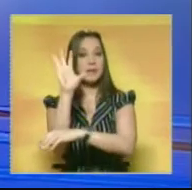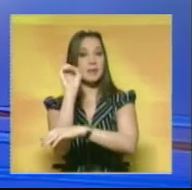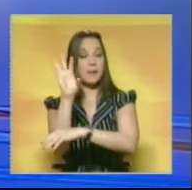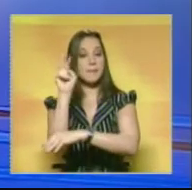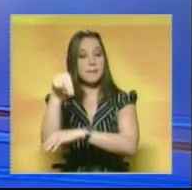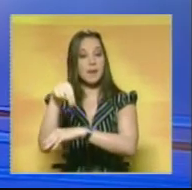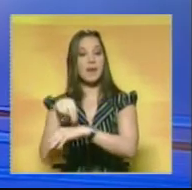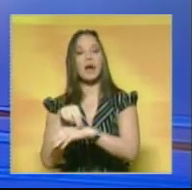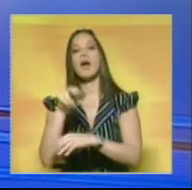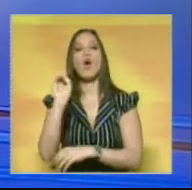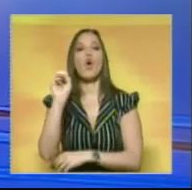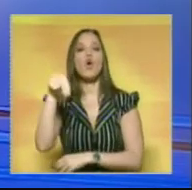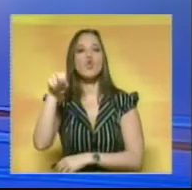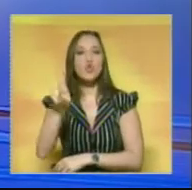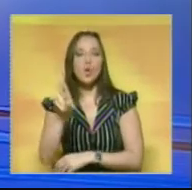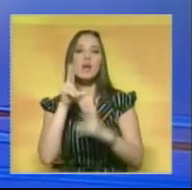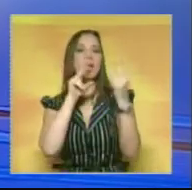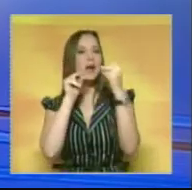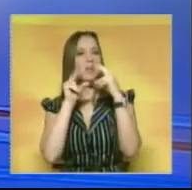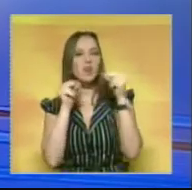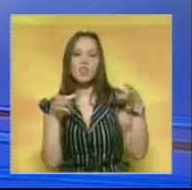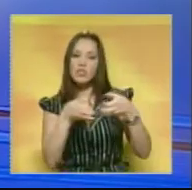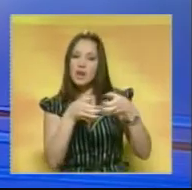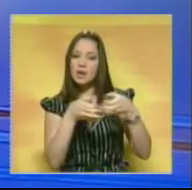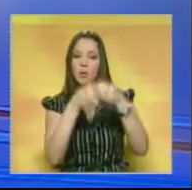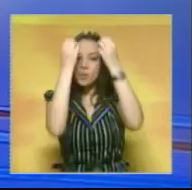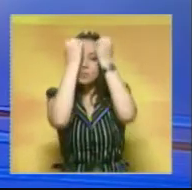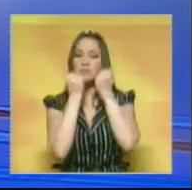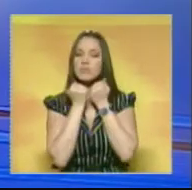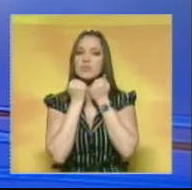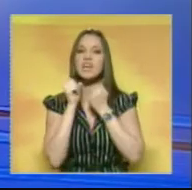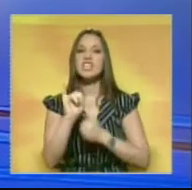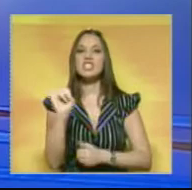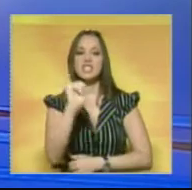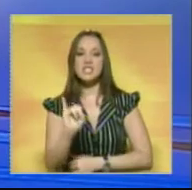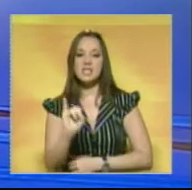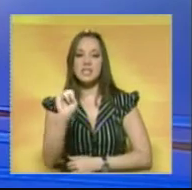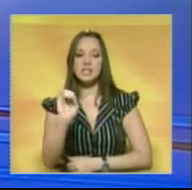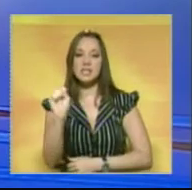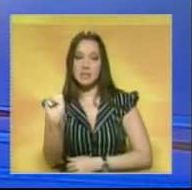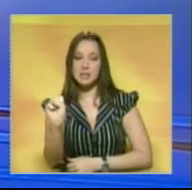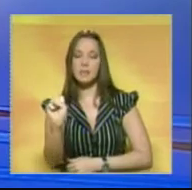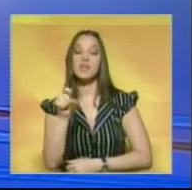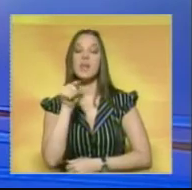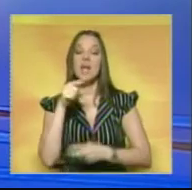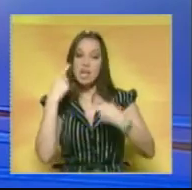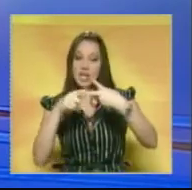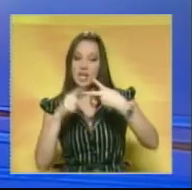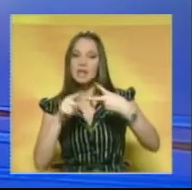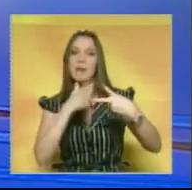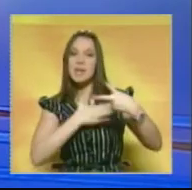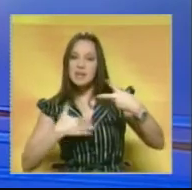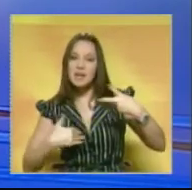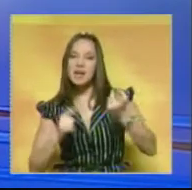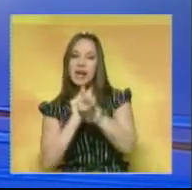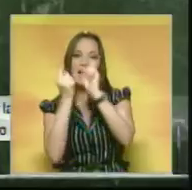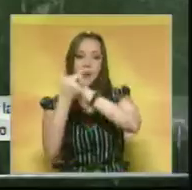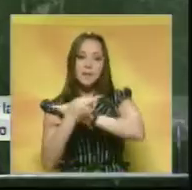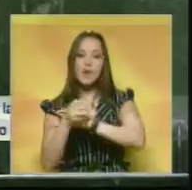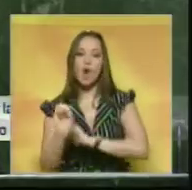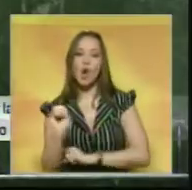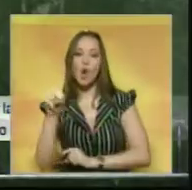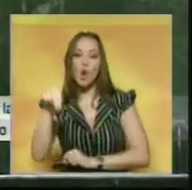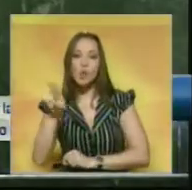La amenaza del grupo terrorista ISIS y las peticiones de reformar el sistema de Naciones Unidas son los temas que acaparan mayor atención.